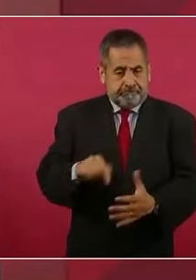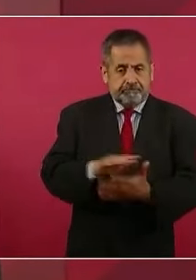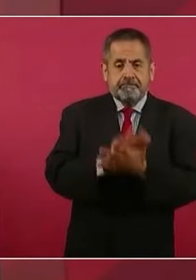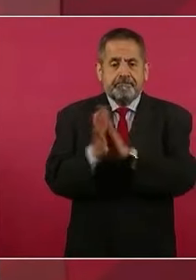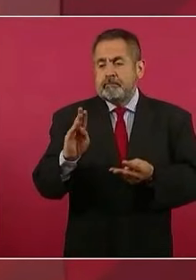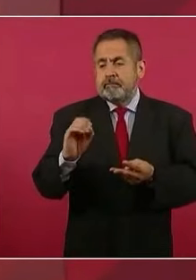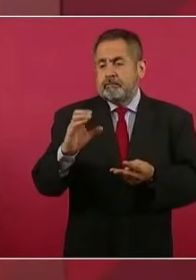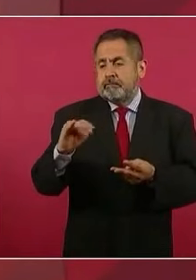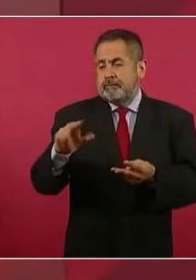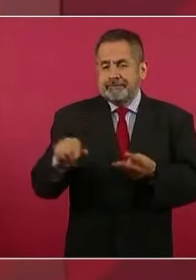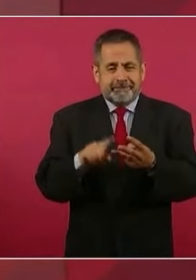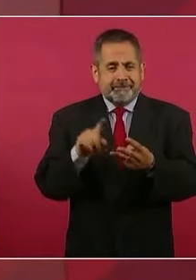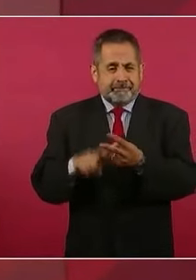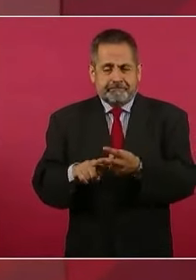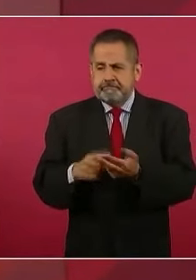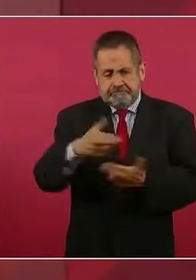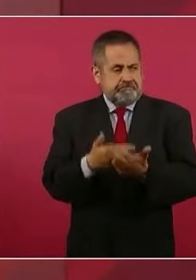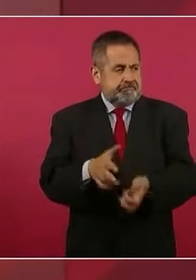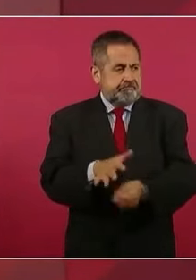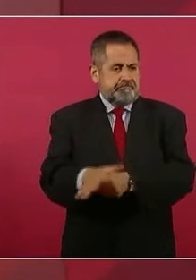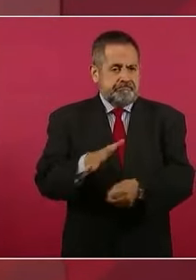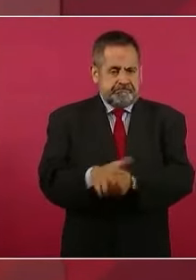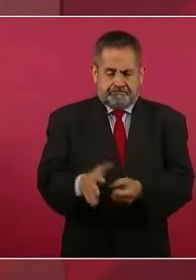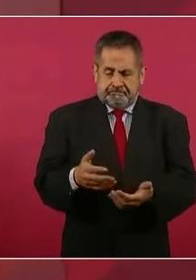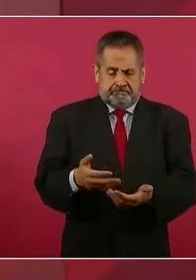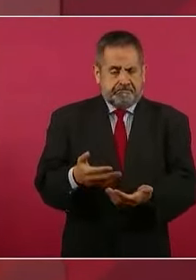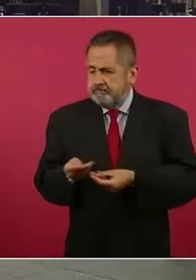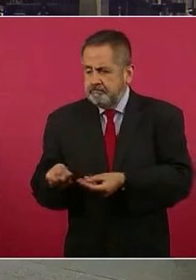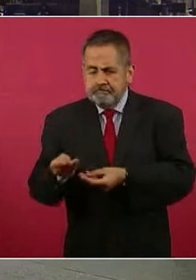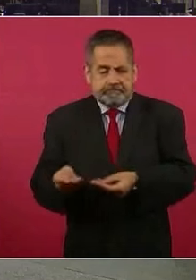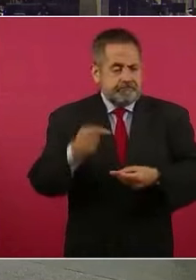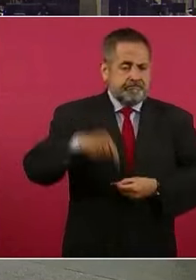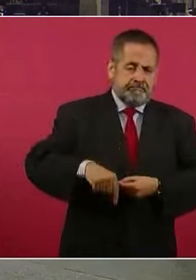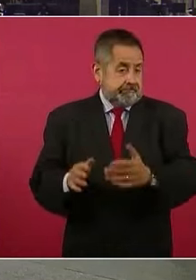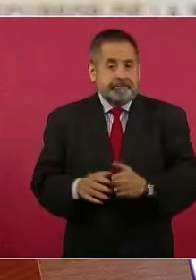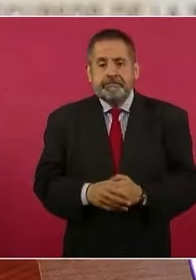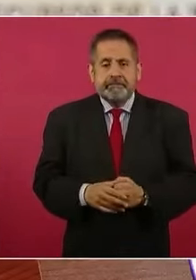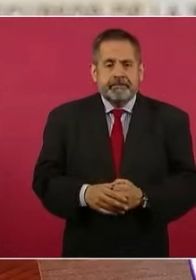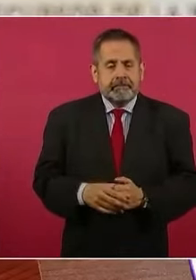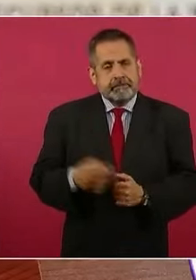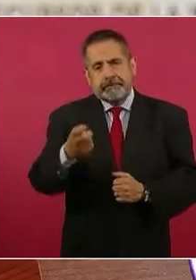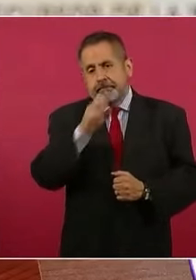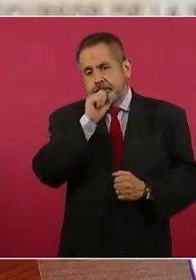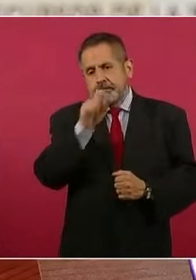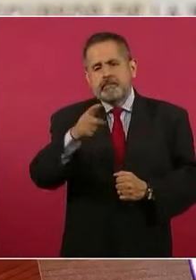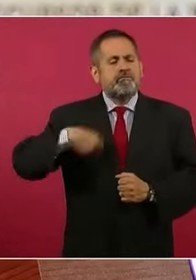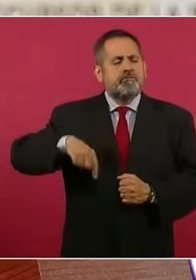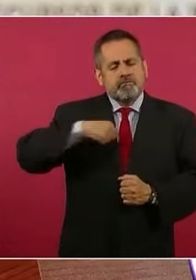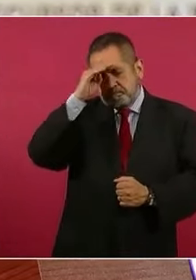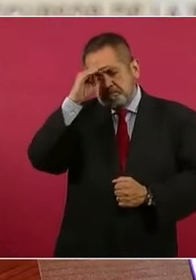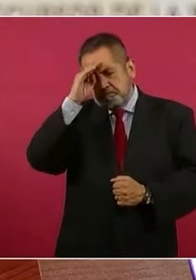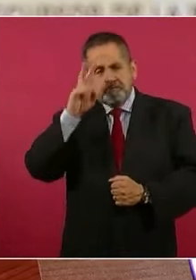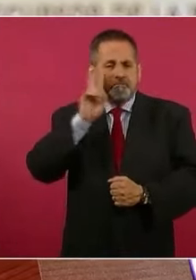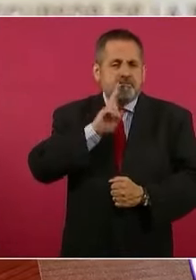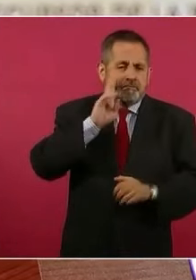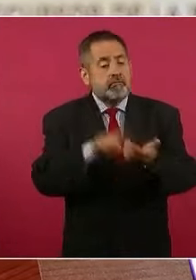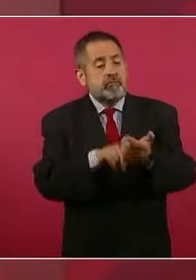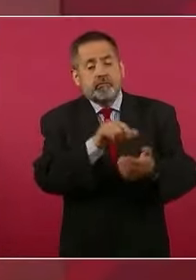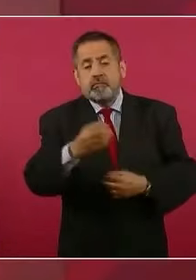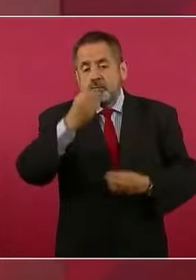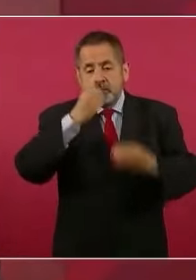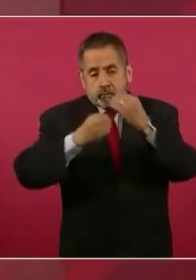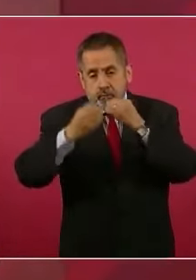en turbocina y ser autosuficientes. Todo dedicado al mercado interno. Y eso mismo estamos procurando en el caso de los